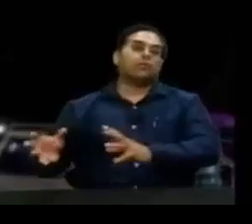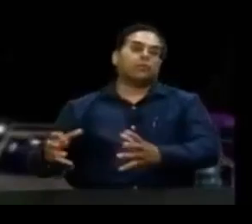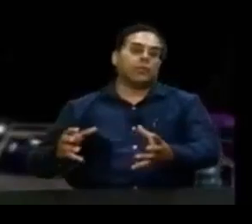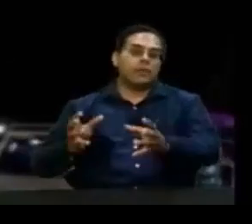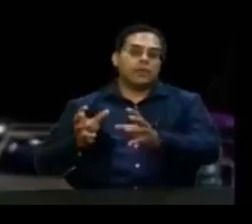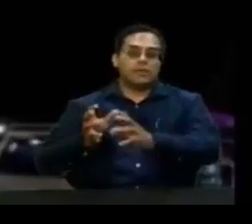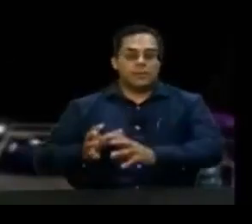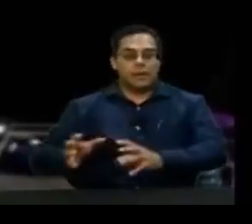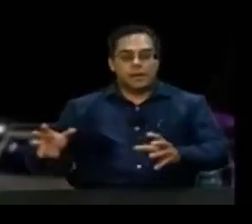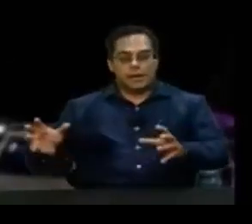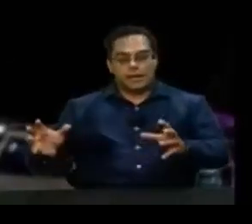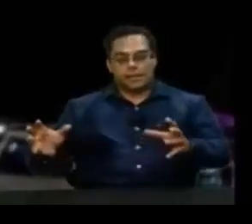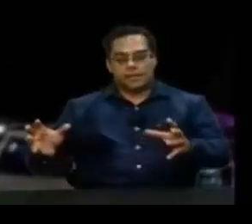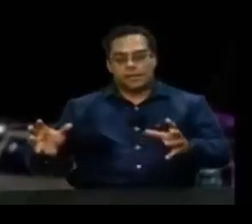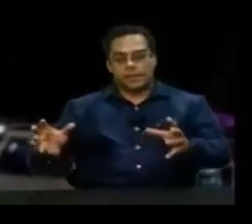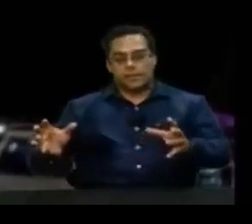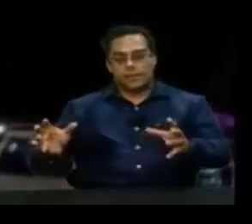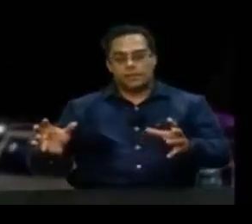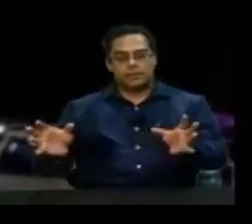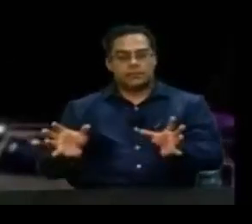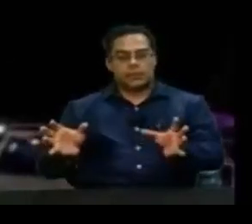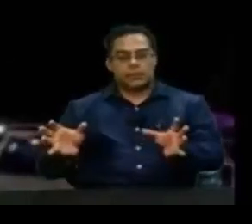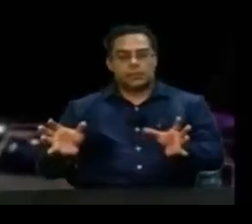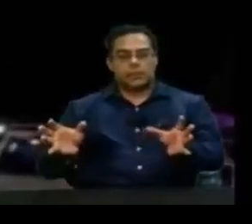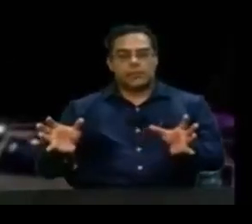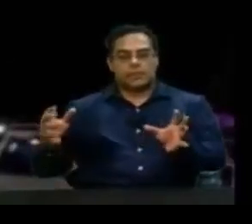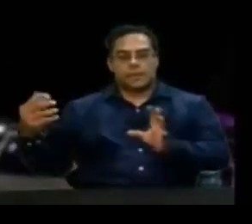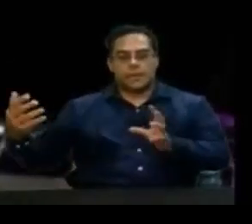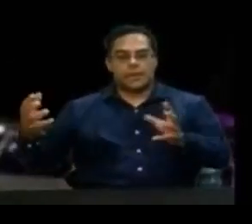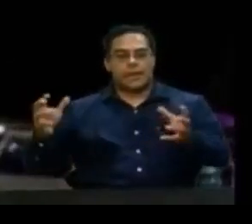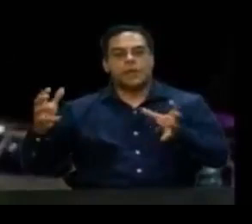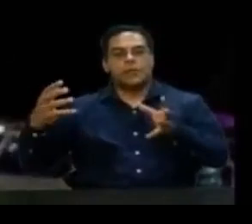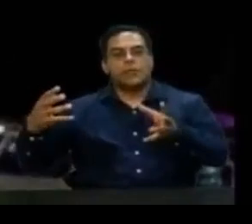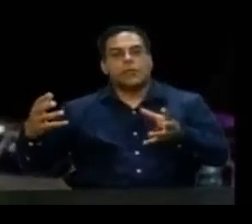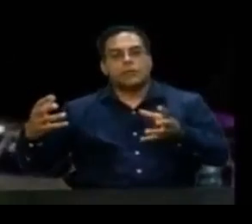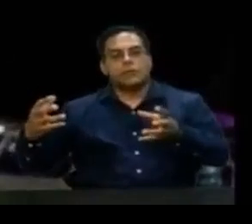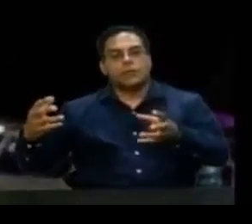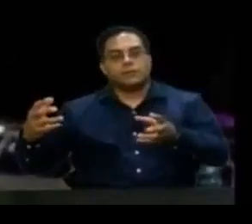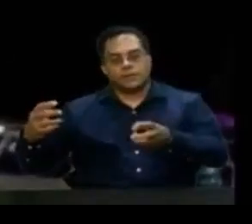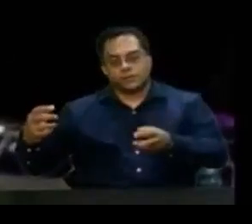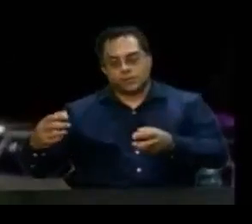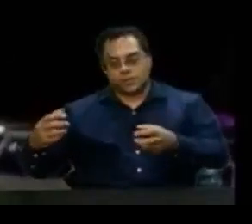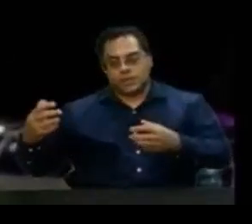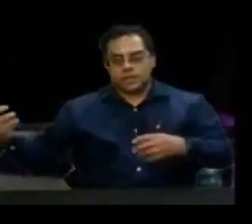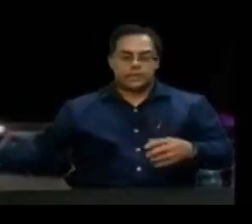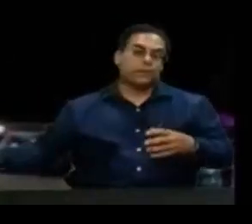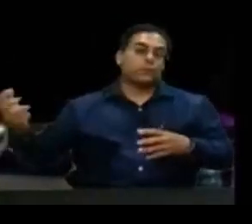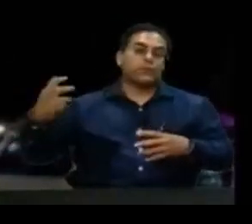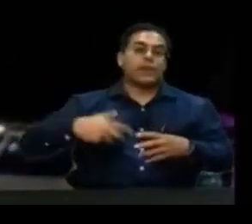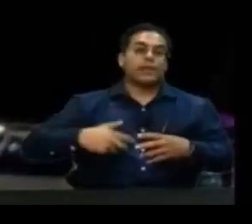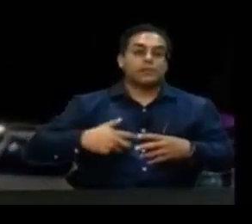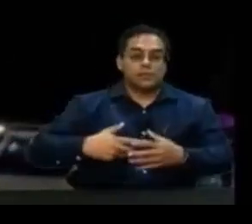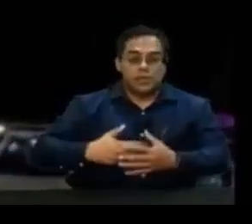flow, donde se va a como empezar a relajar un poco esta respuesta y entran